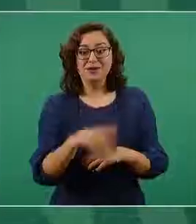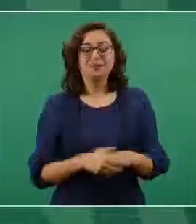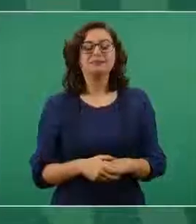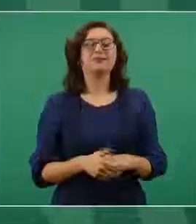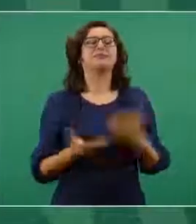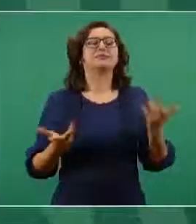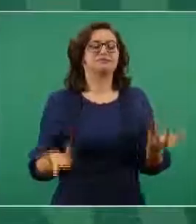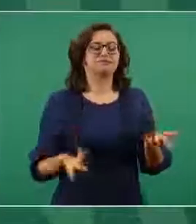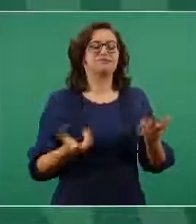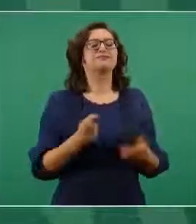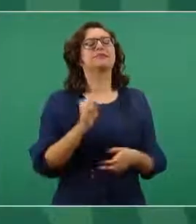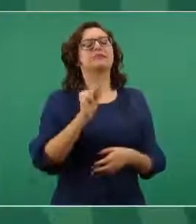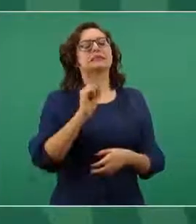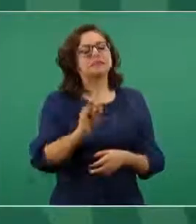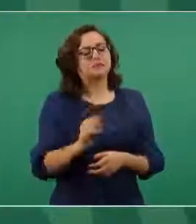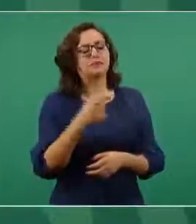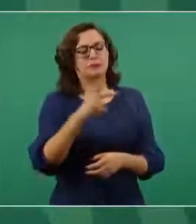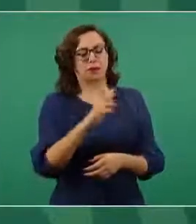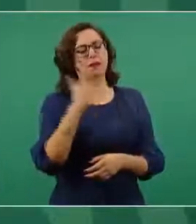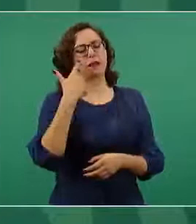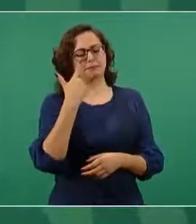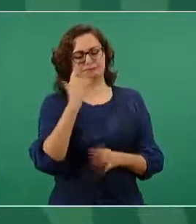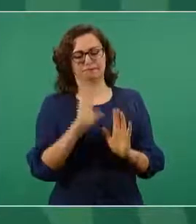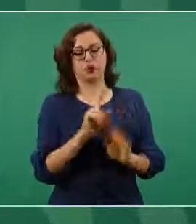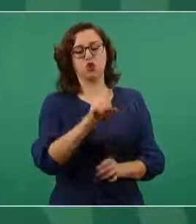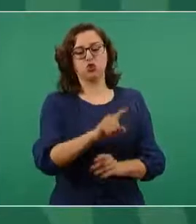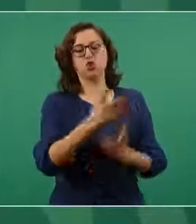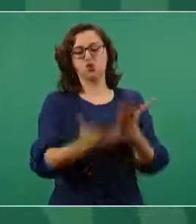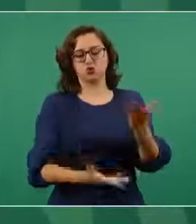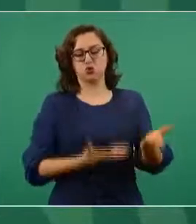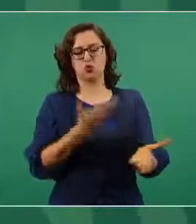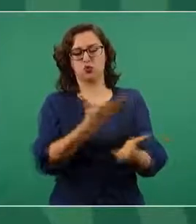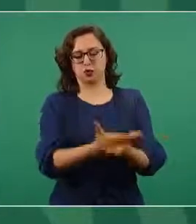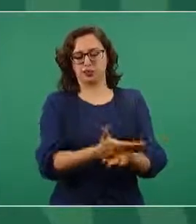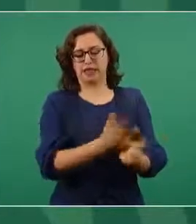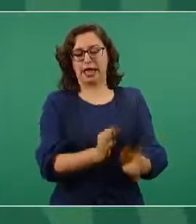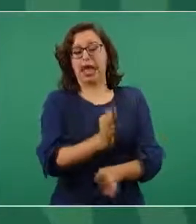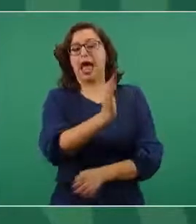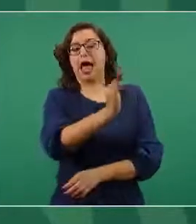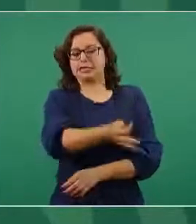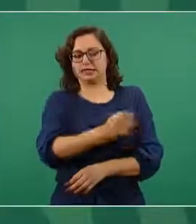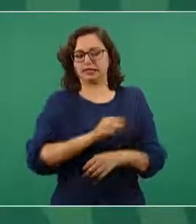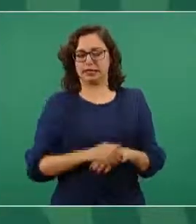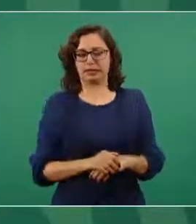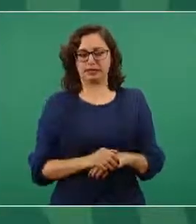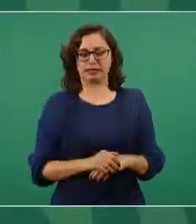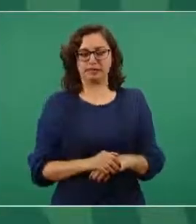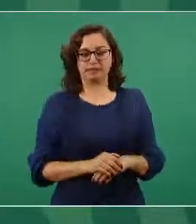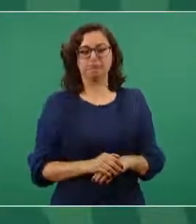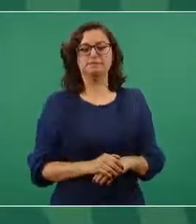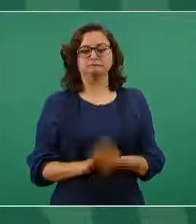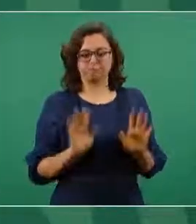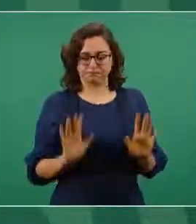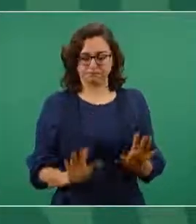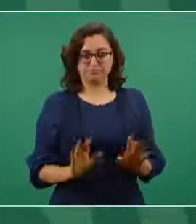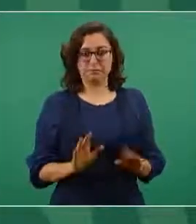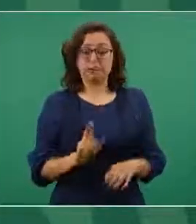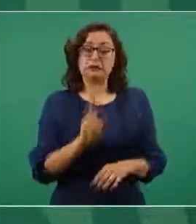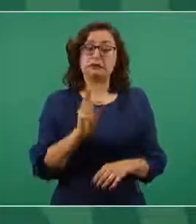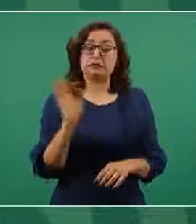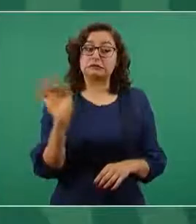aceptando, como dicen los abogados, sin conceder que sea cierto lo que tú planteas, es de